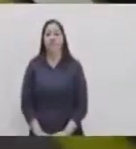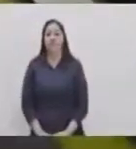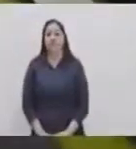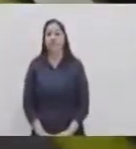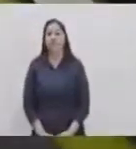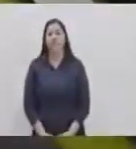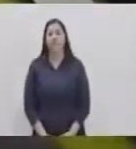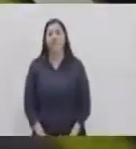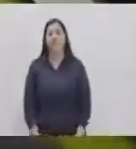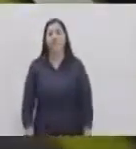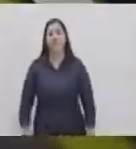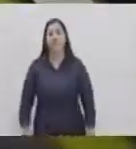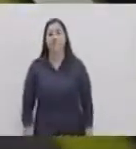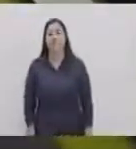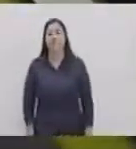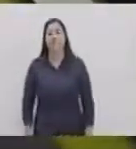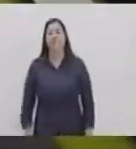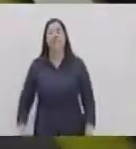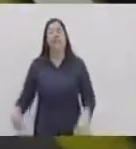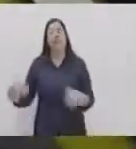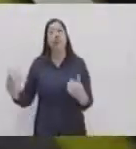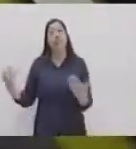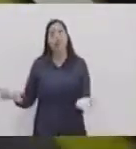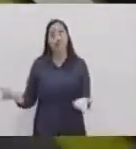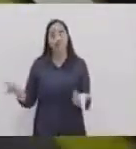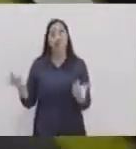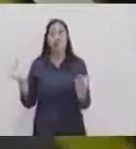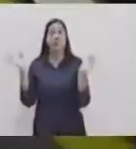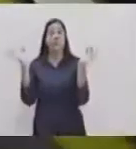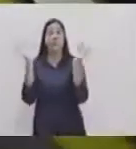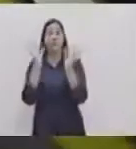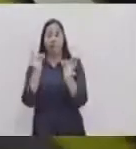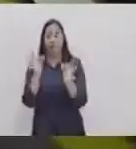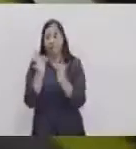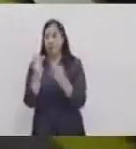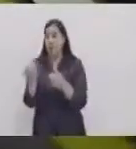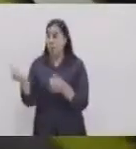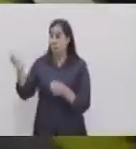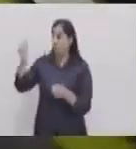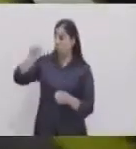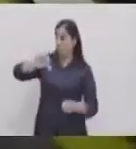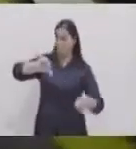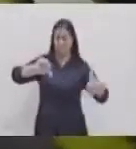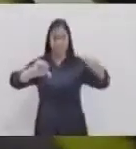pues resulta que la combinación de estos dos